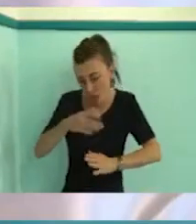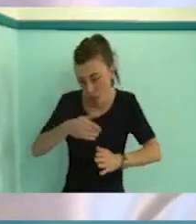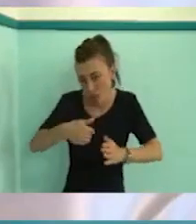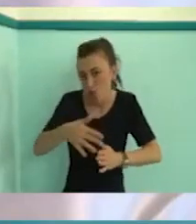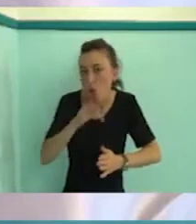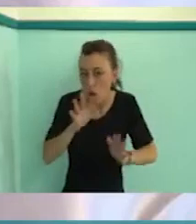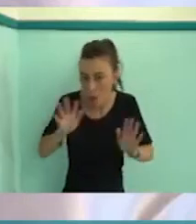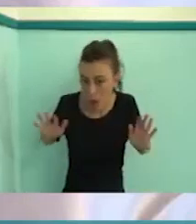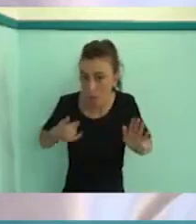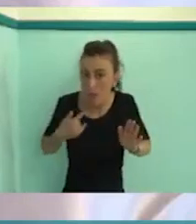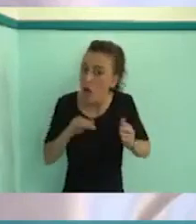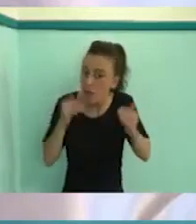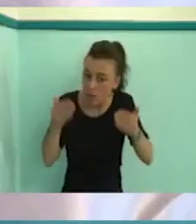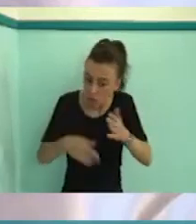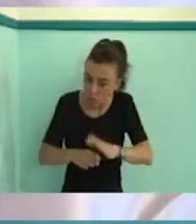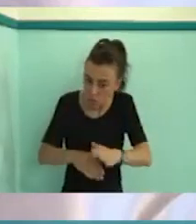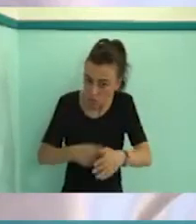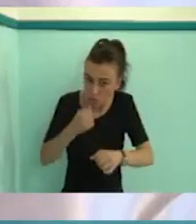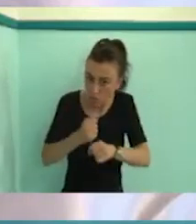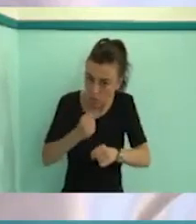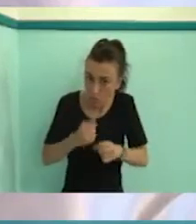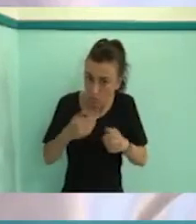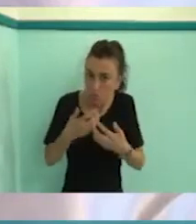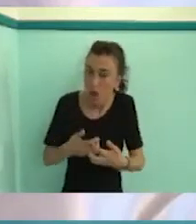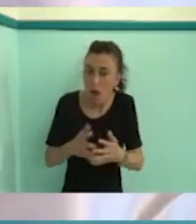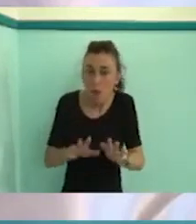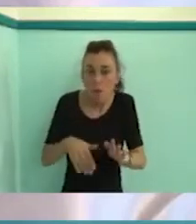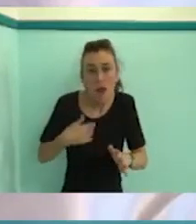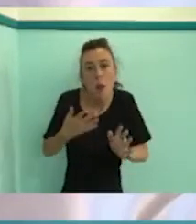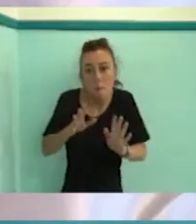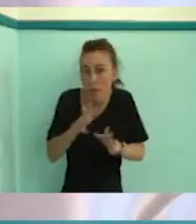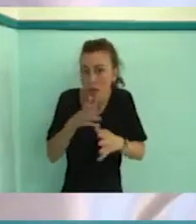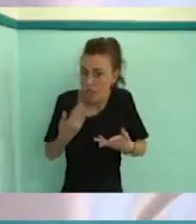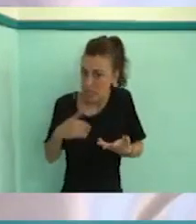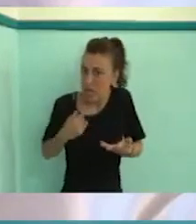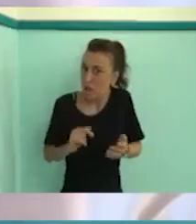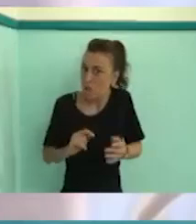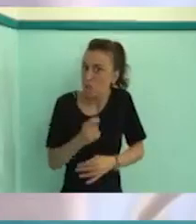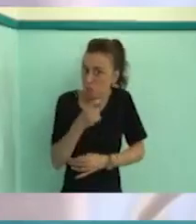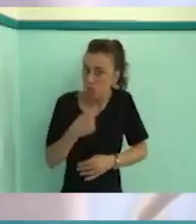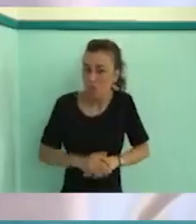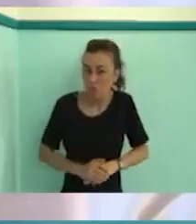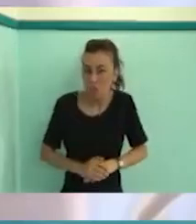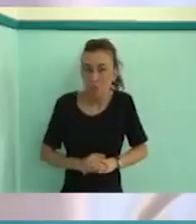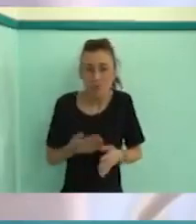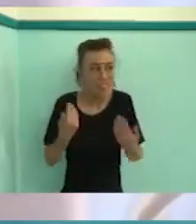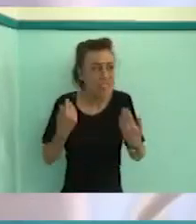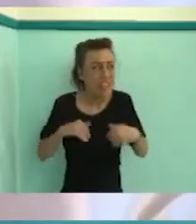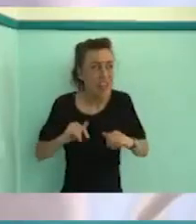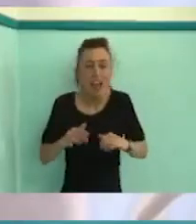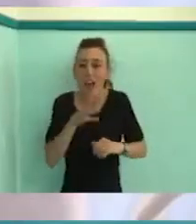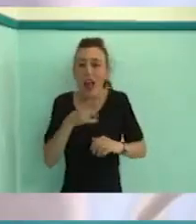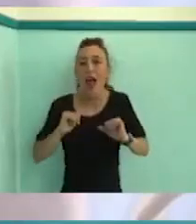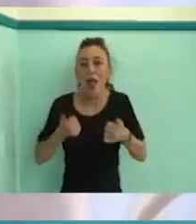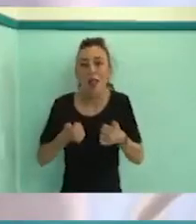hay mucho por hacer pero hay mucho recorrido ya y muy importante también venga Ah ya empieza nos vamos de aquí a las